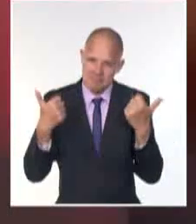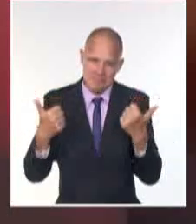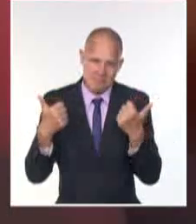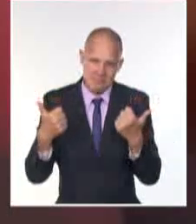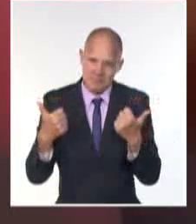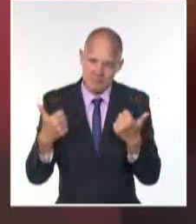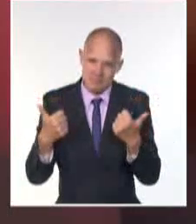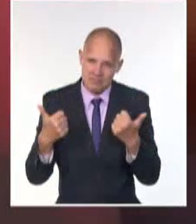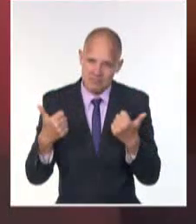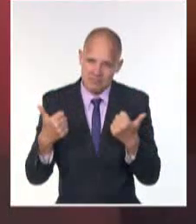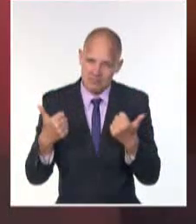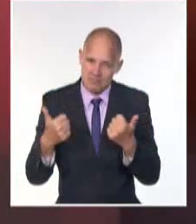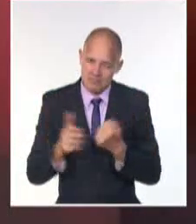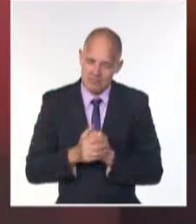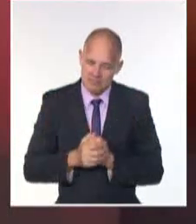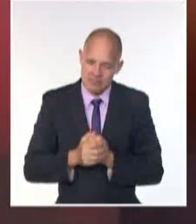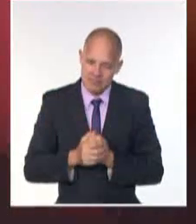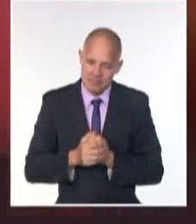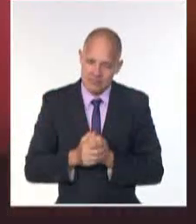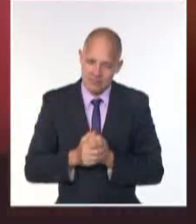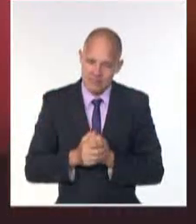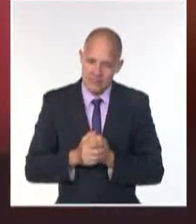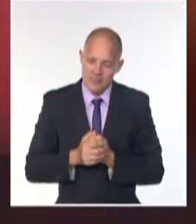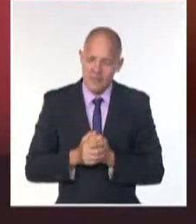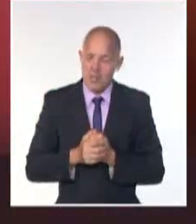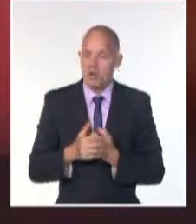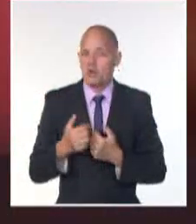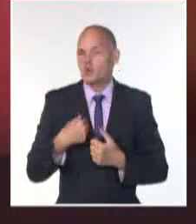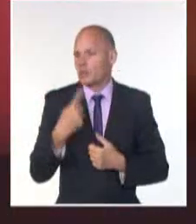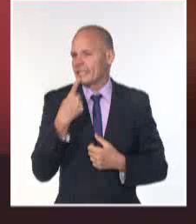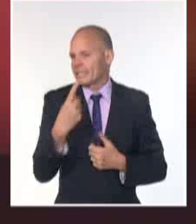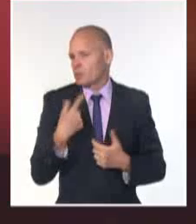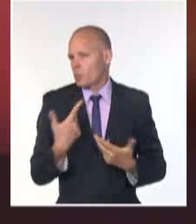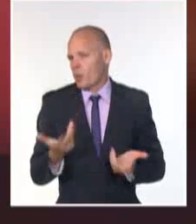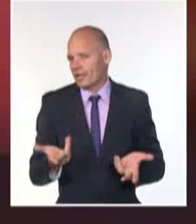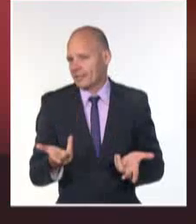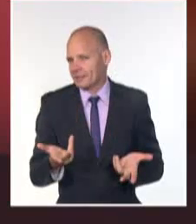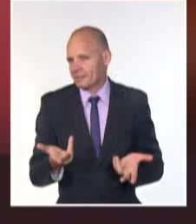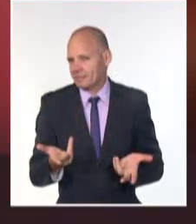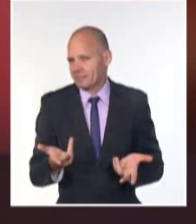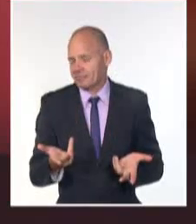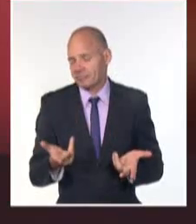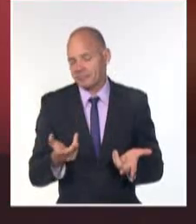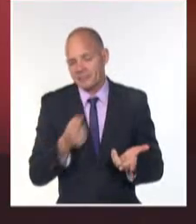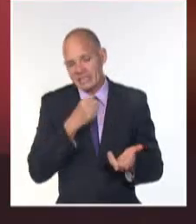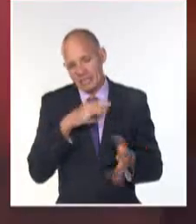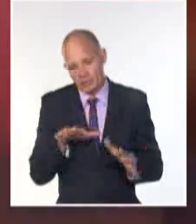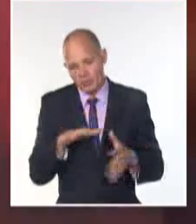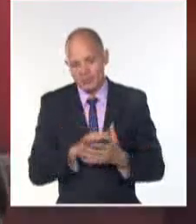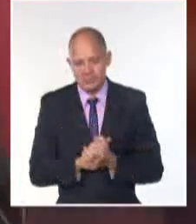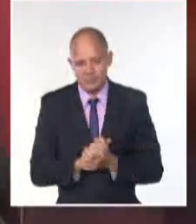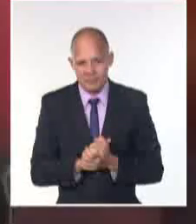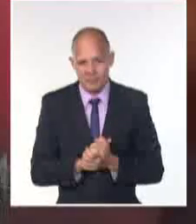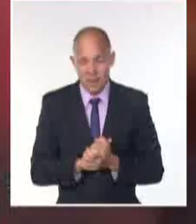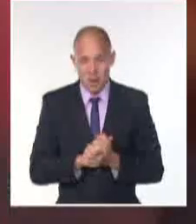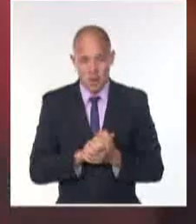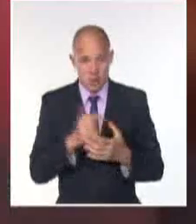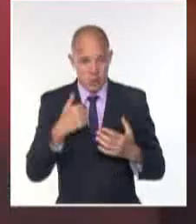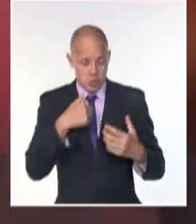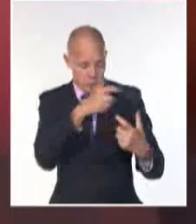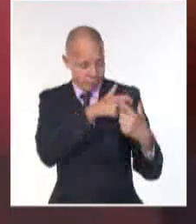satisfacción voy a poder decir cuando le entregue la